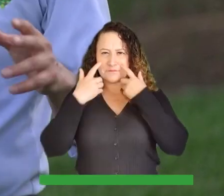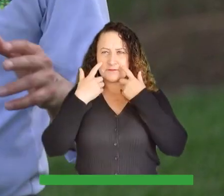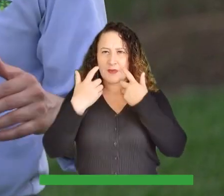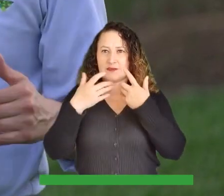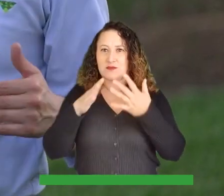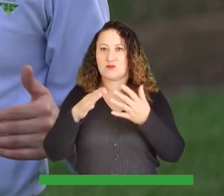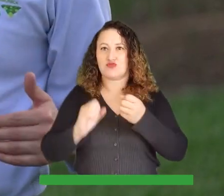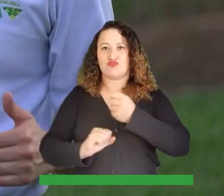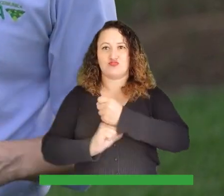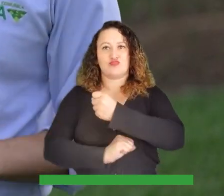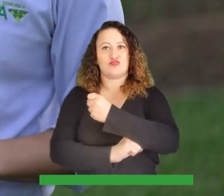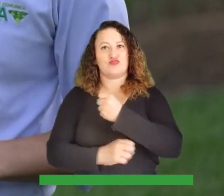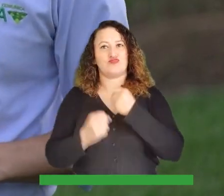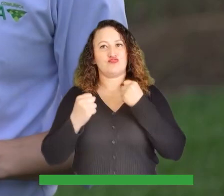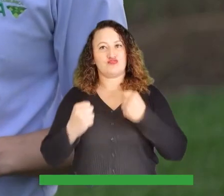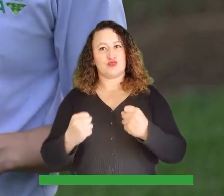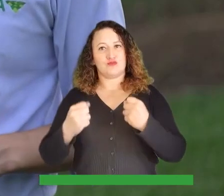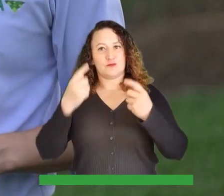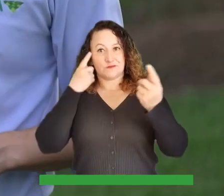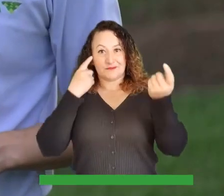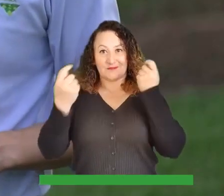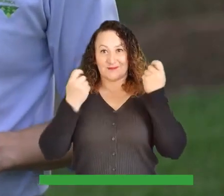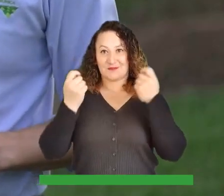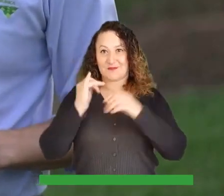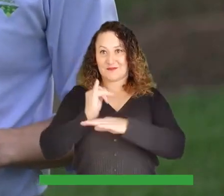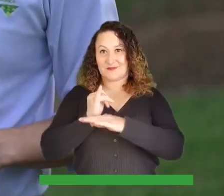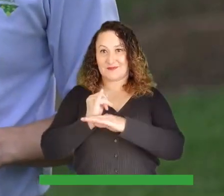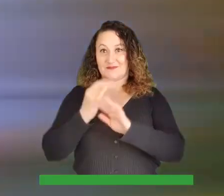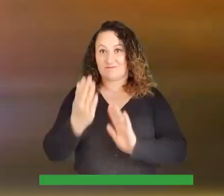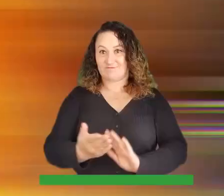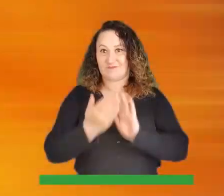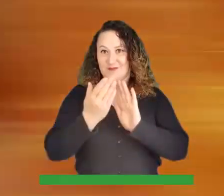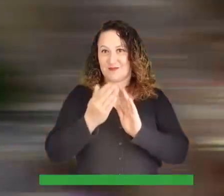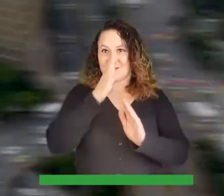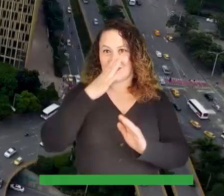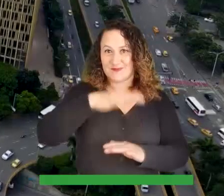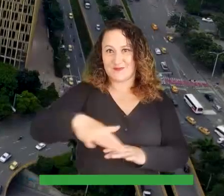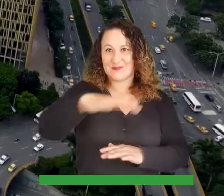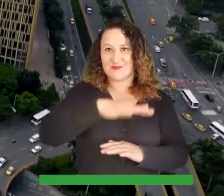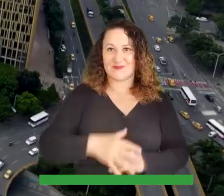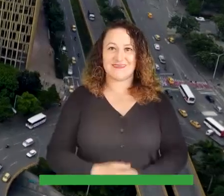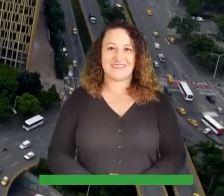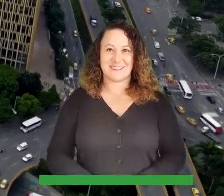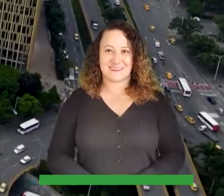estos encuentros que afianzan la estrategia institucional de estar más cerca del campo.